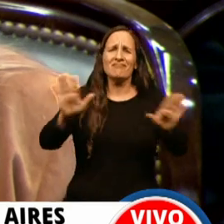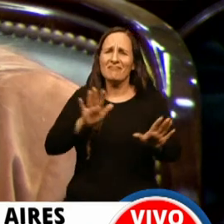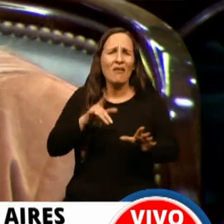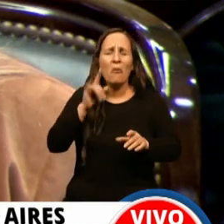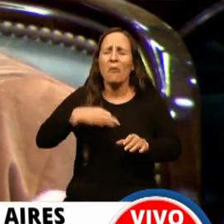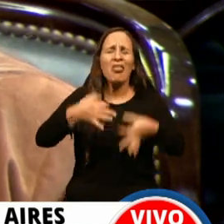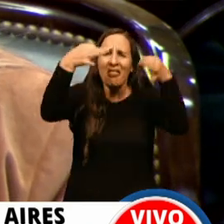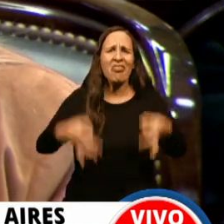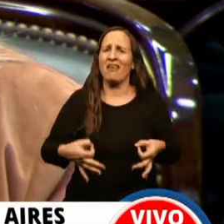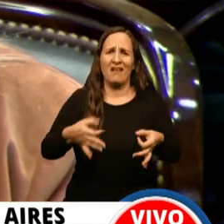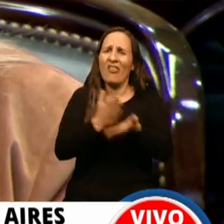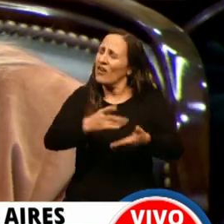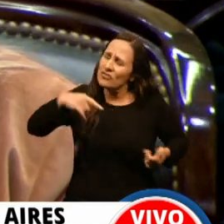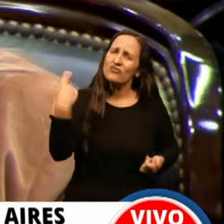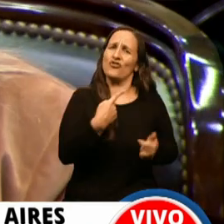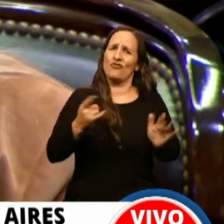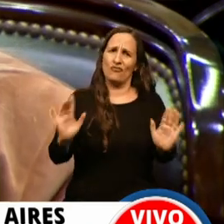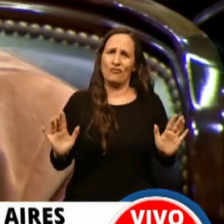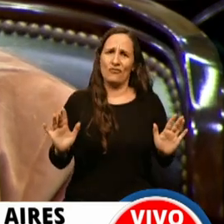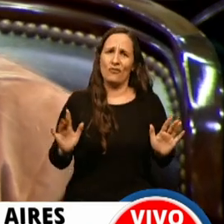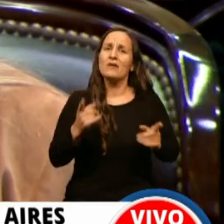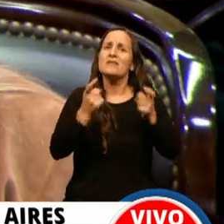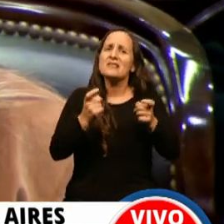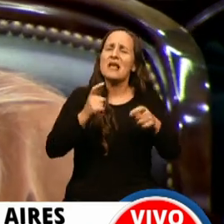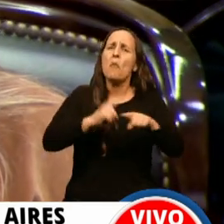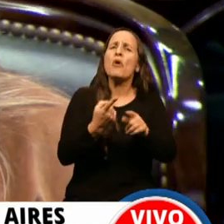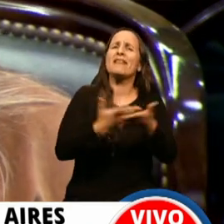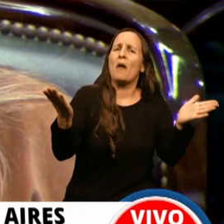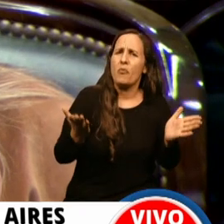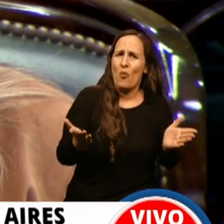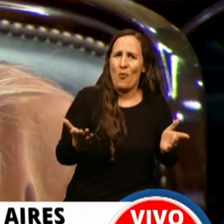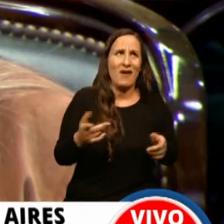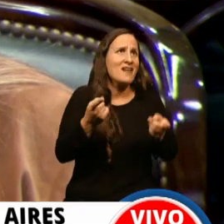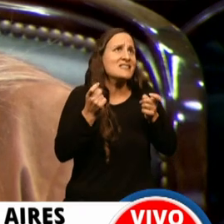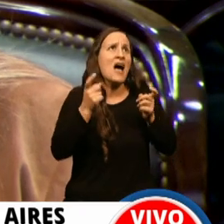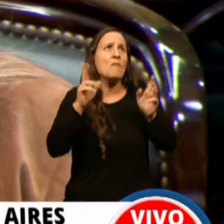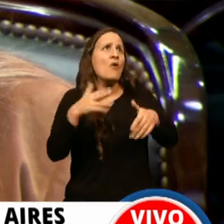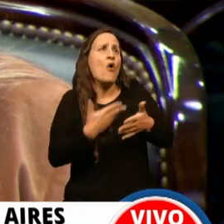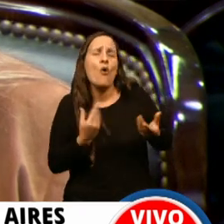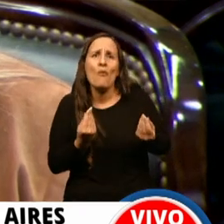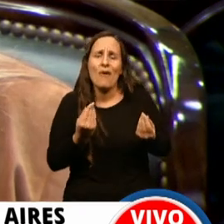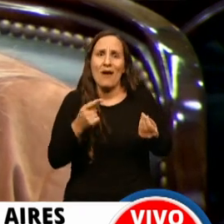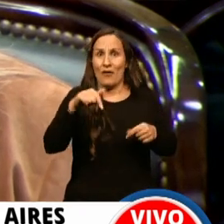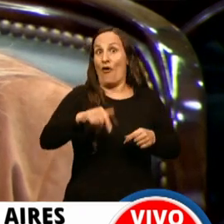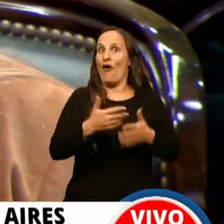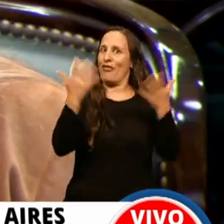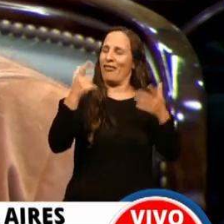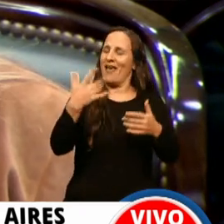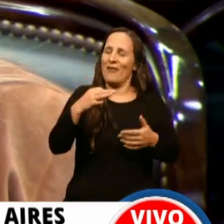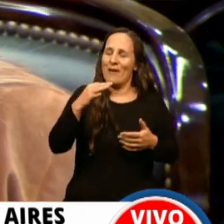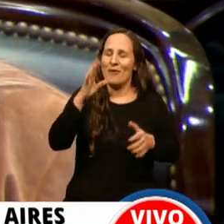y necesitamos de estas políticas públicas y en un día como hoy no podemos no recordar